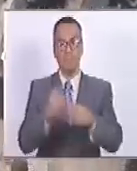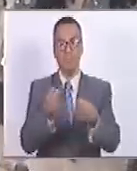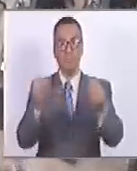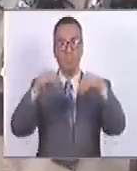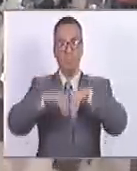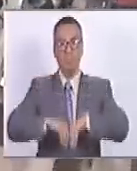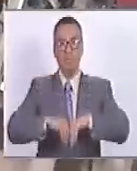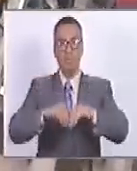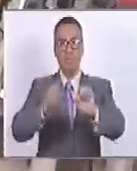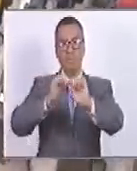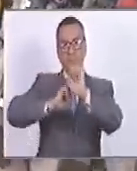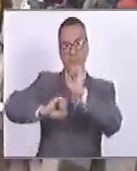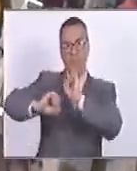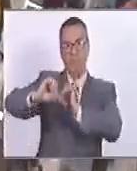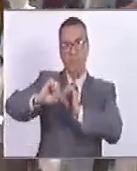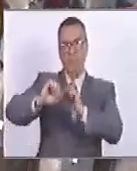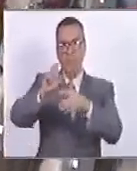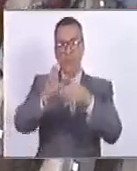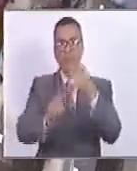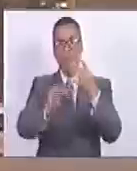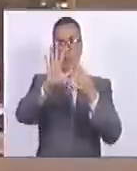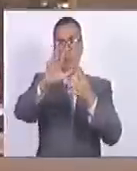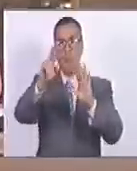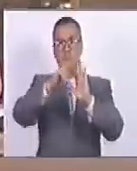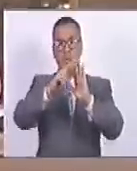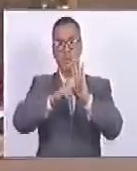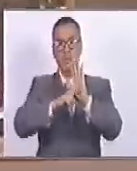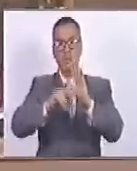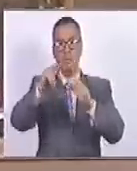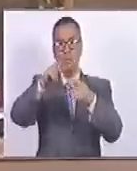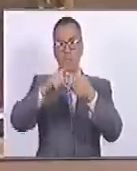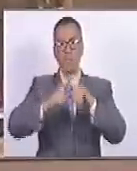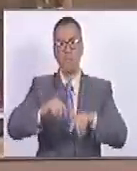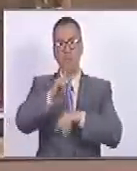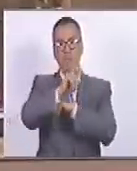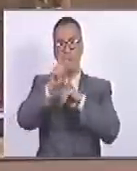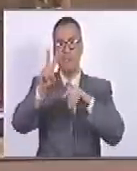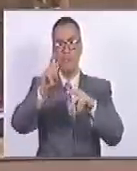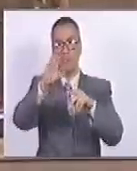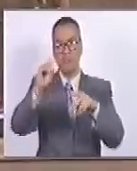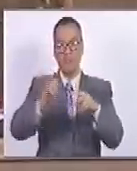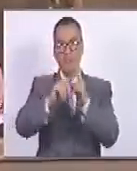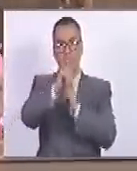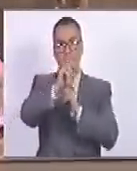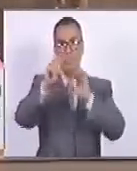Acuerdo en repudio a la quinta resolución número